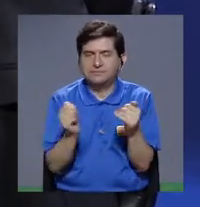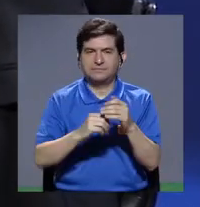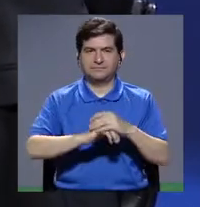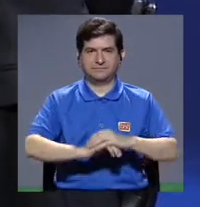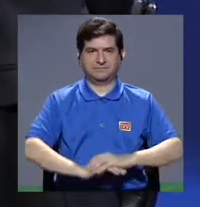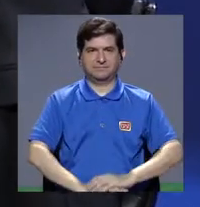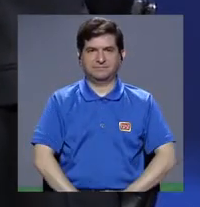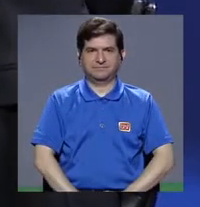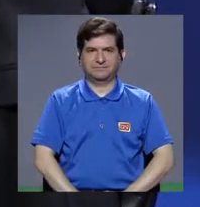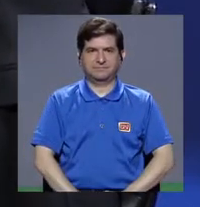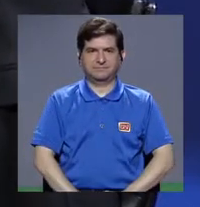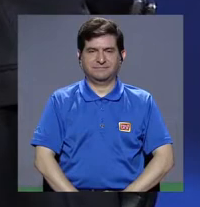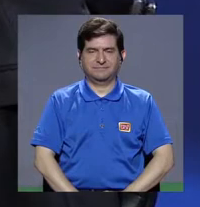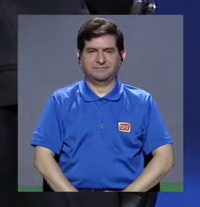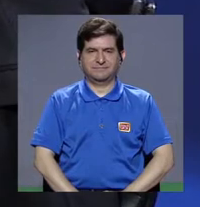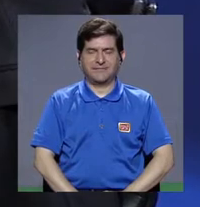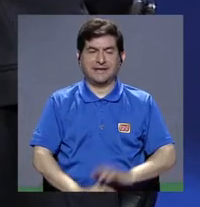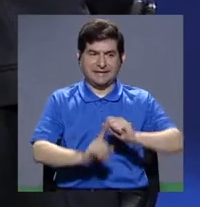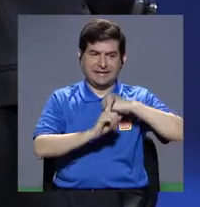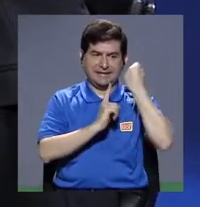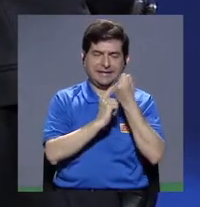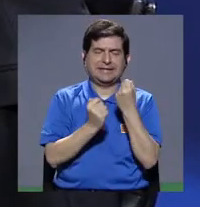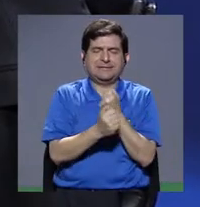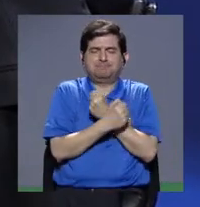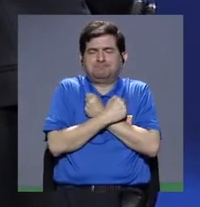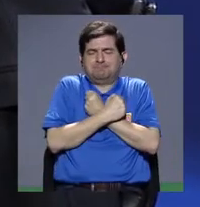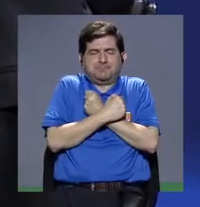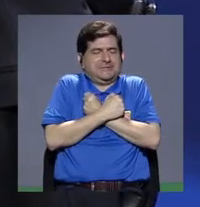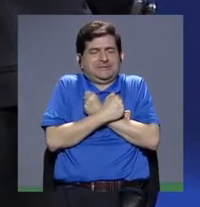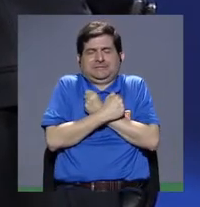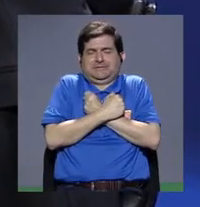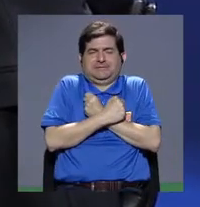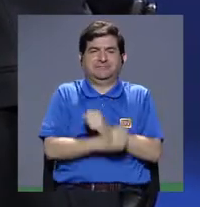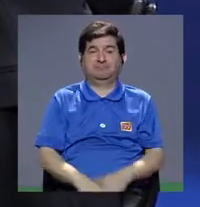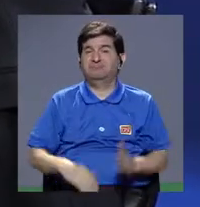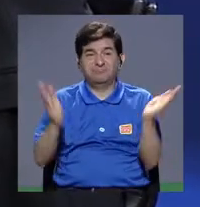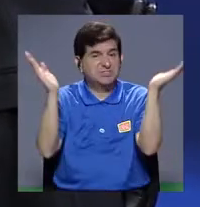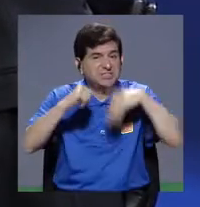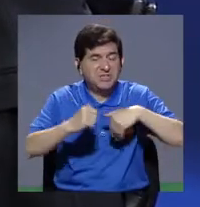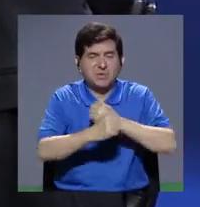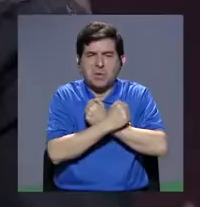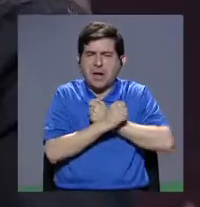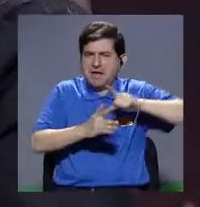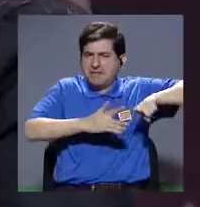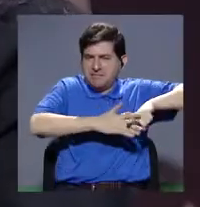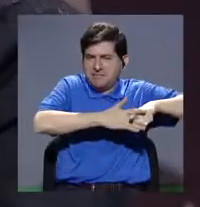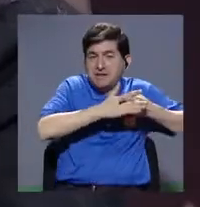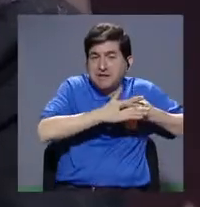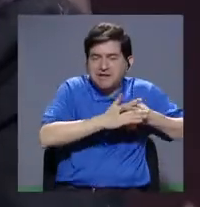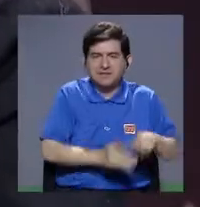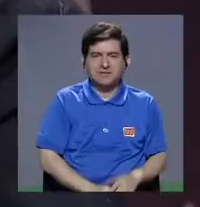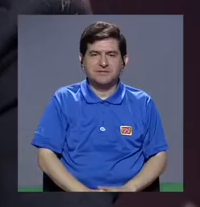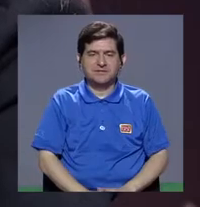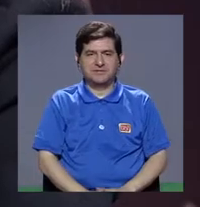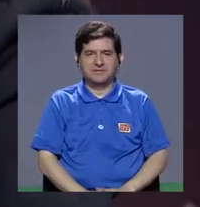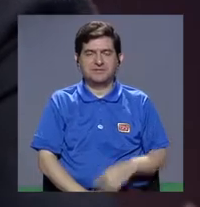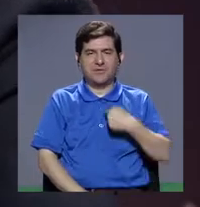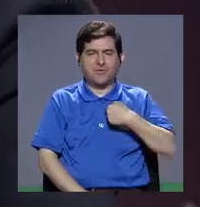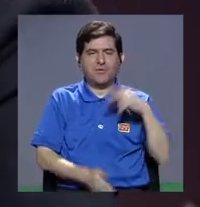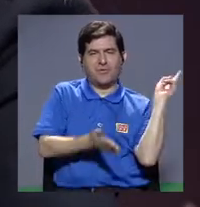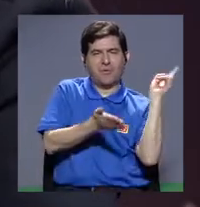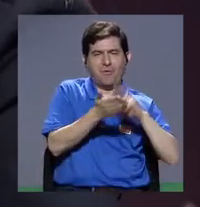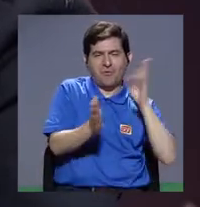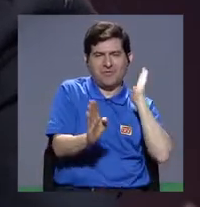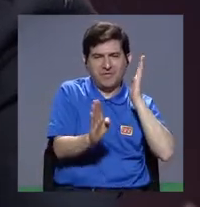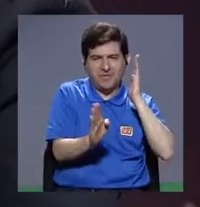es un asunto de pasión yo creo que si no hay una pasión inicial si no hay un contrato tácito con